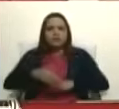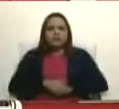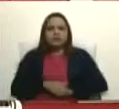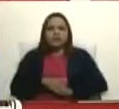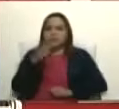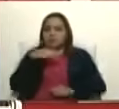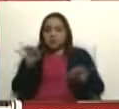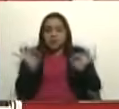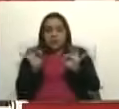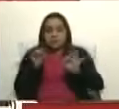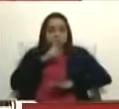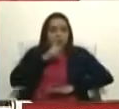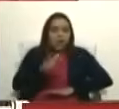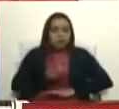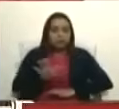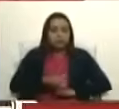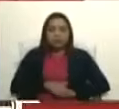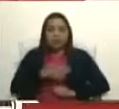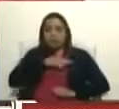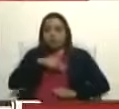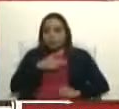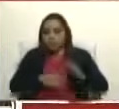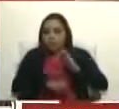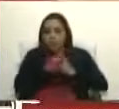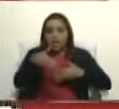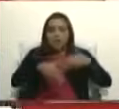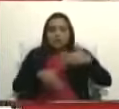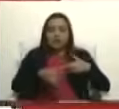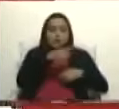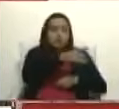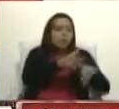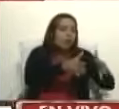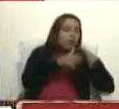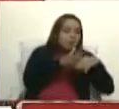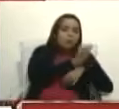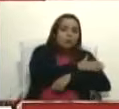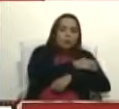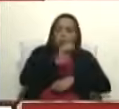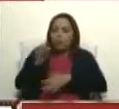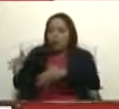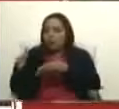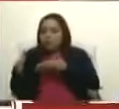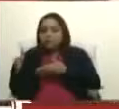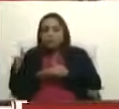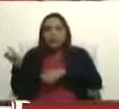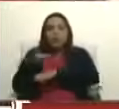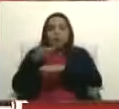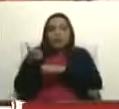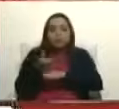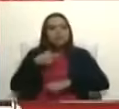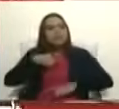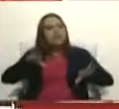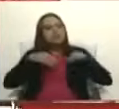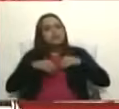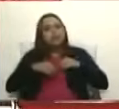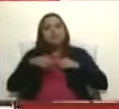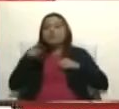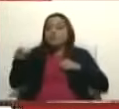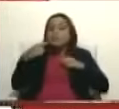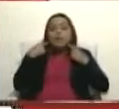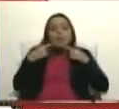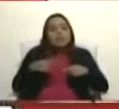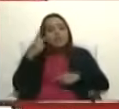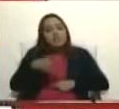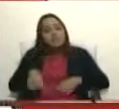nada. Si vamos a una elección y gana alguien, ganaste, yo te reconocí. Si tú perdiste, tienes que reconocer